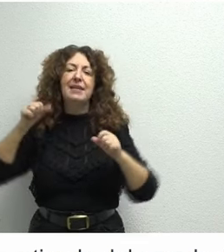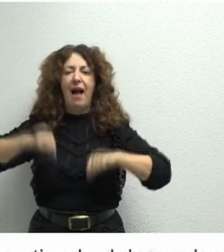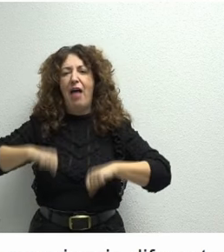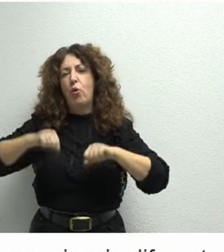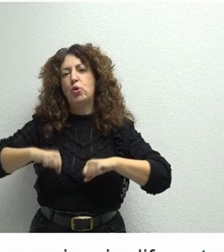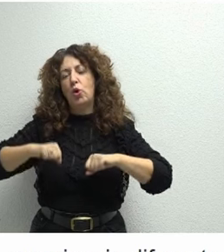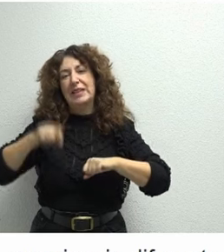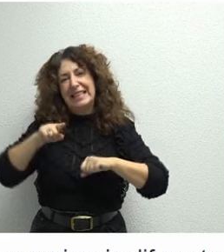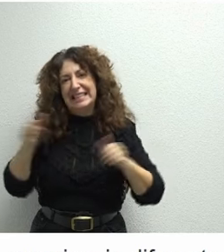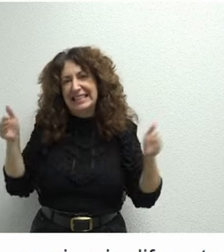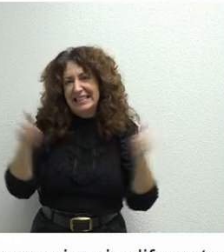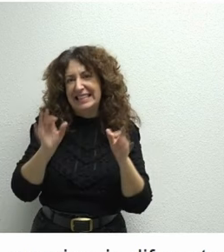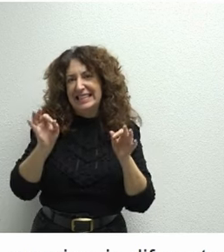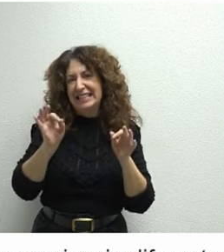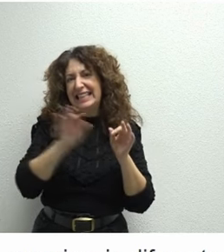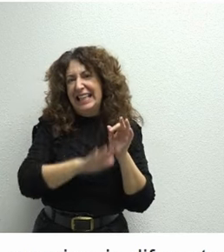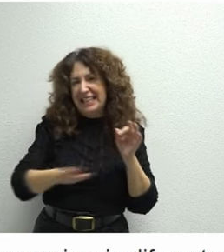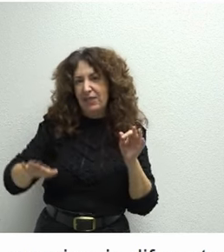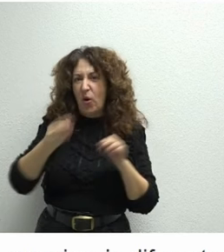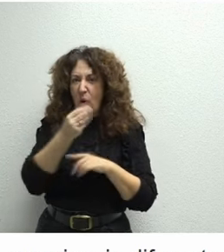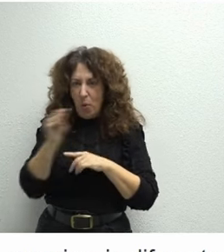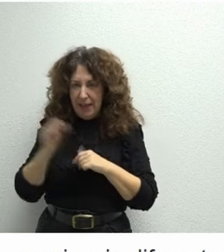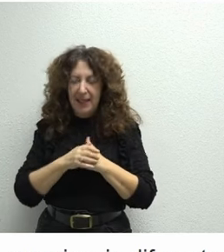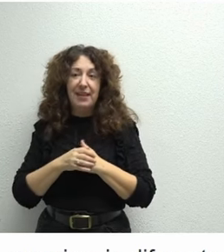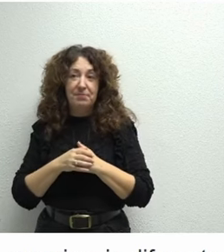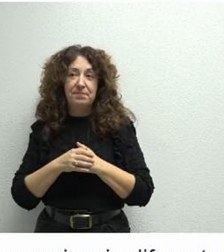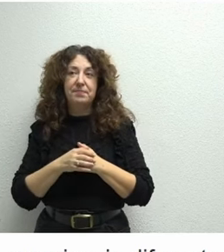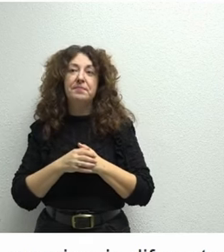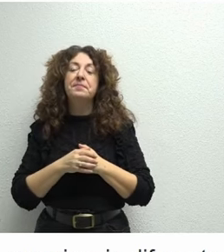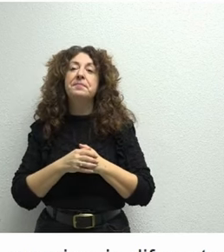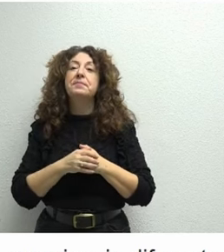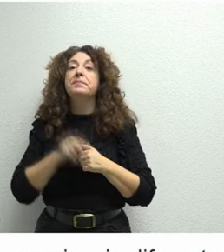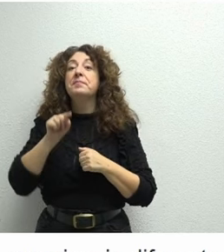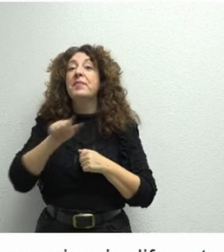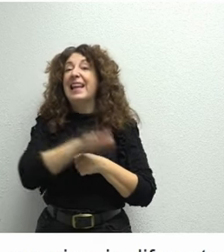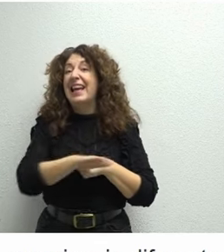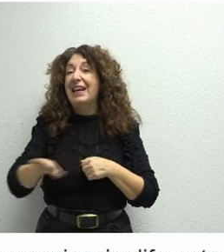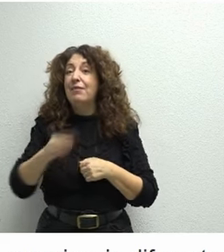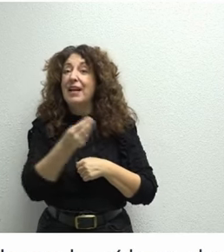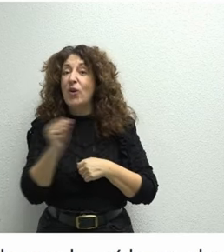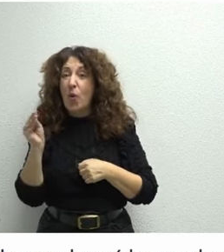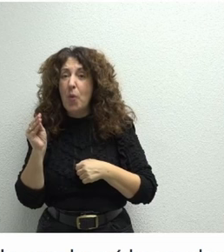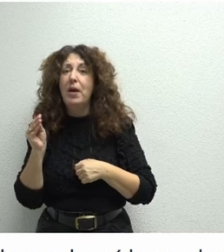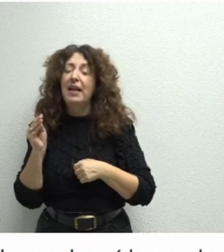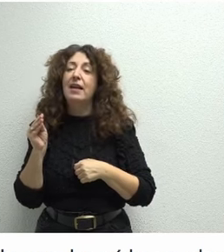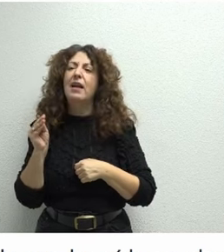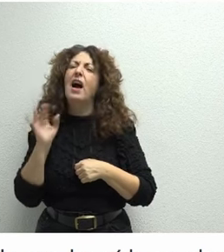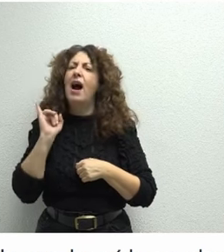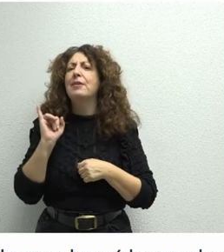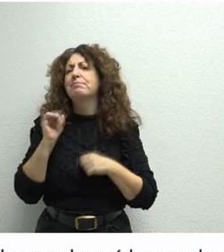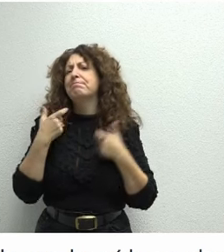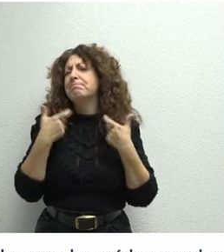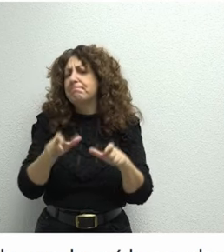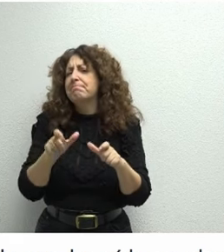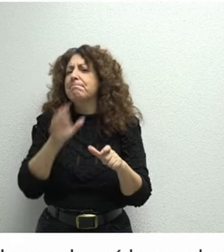adultos no la realidad F fanto juvenil evidentemente Bueno pues tiene unas